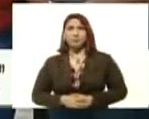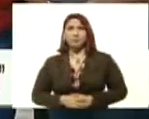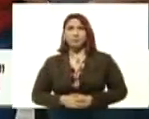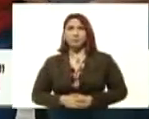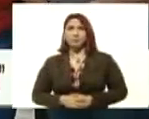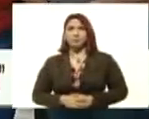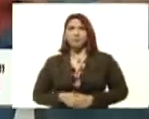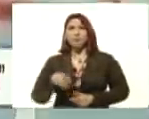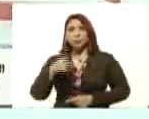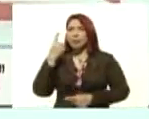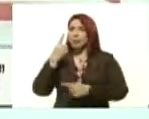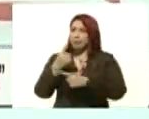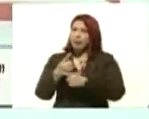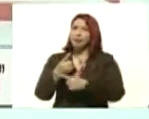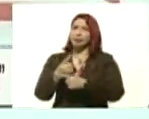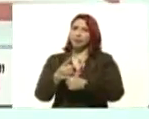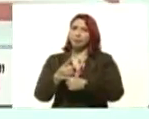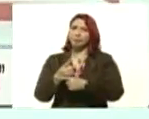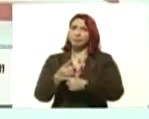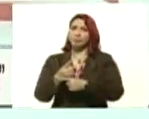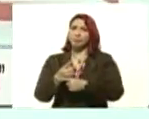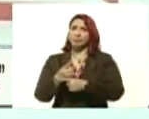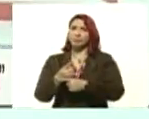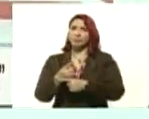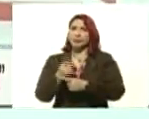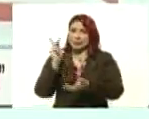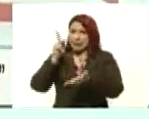Usted debería estar aquí para que escuchara los gritos de la gente afuera.